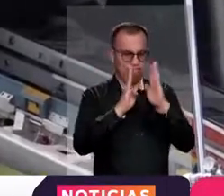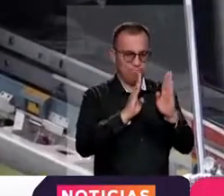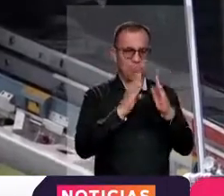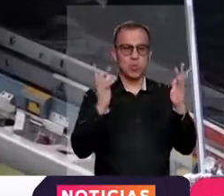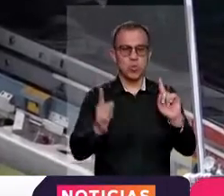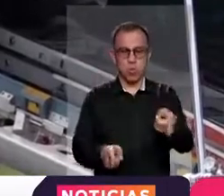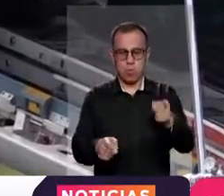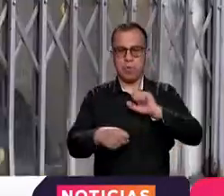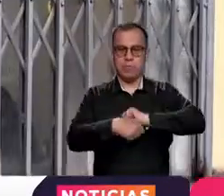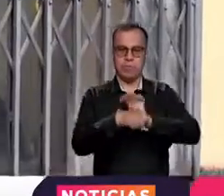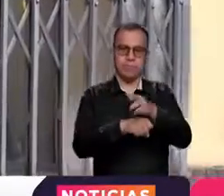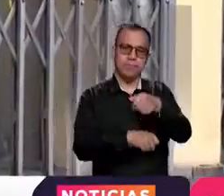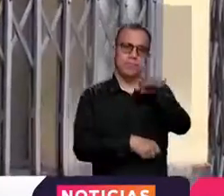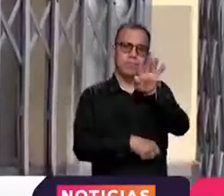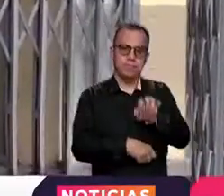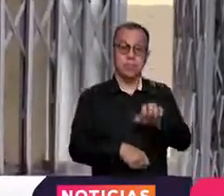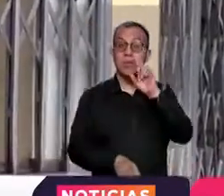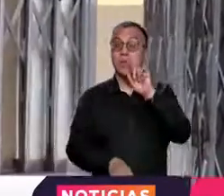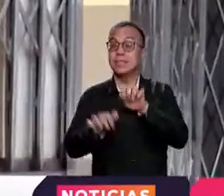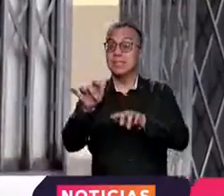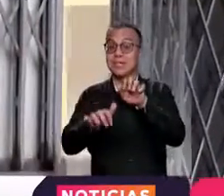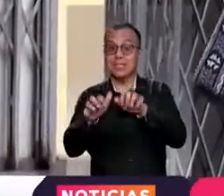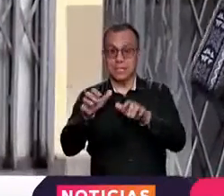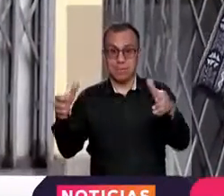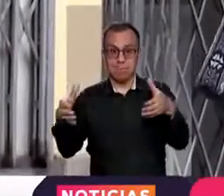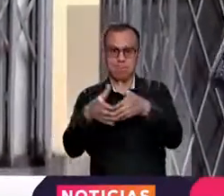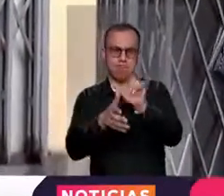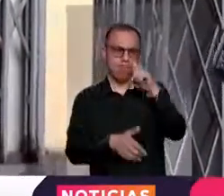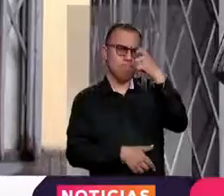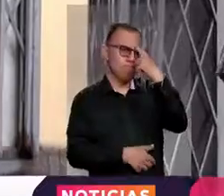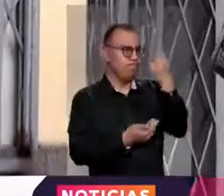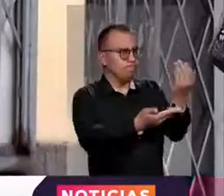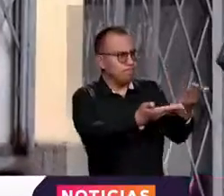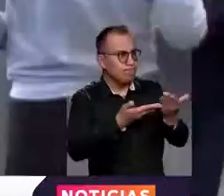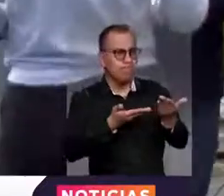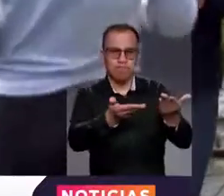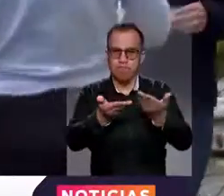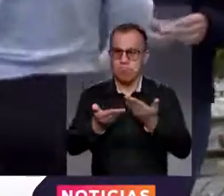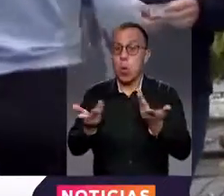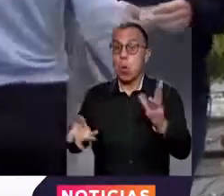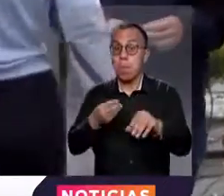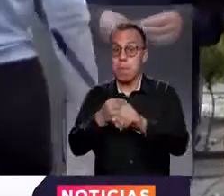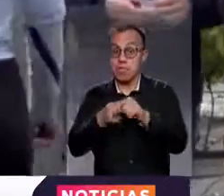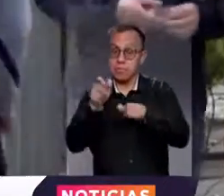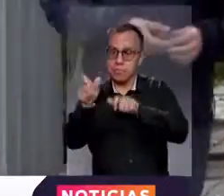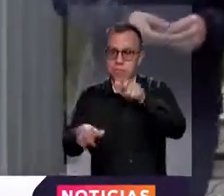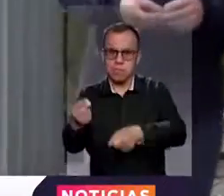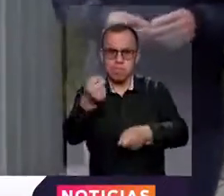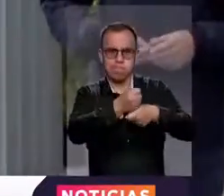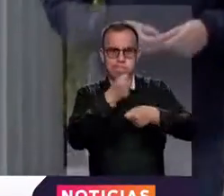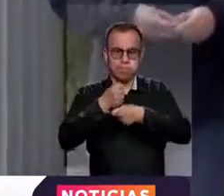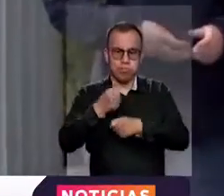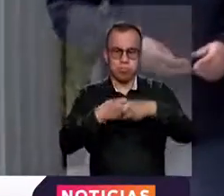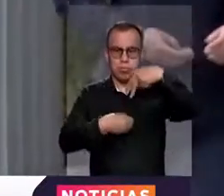del COVID-19. La Secretaría de Gobierno manifestó que seguirá recibiendo denuncias por parte de trabajadores o